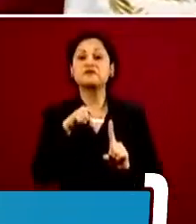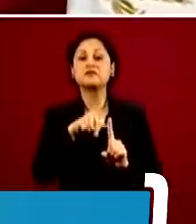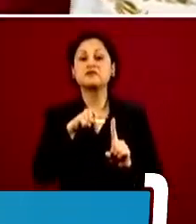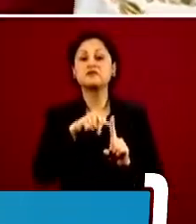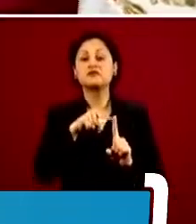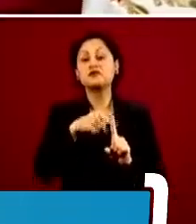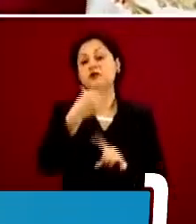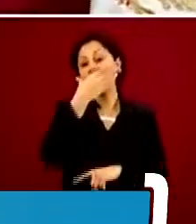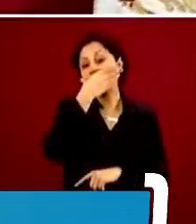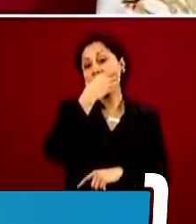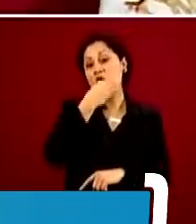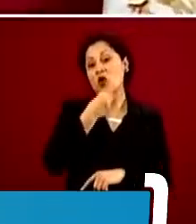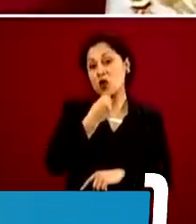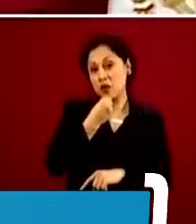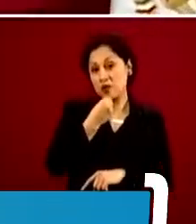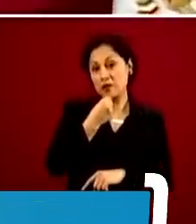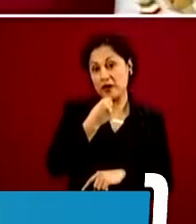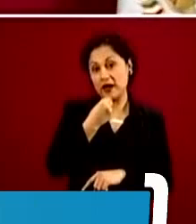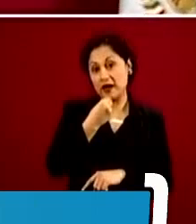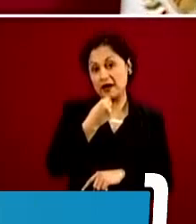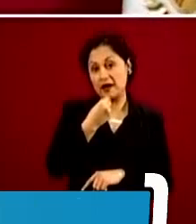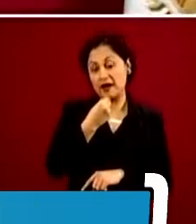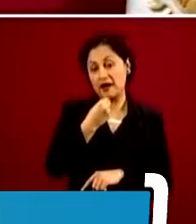muy conocido,